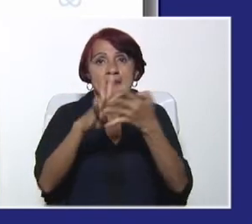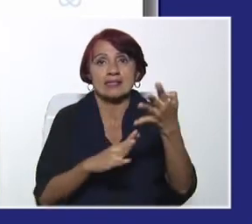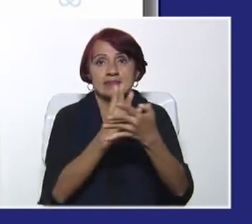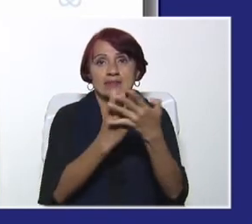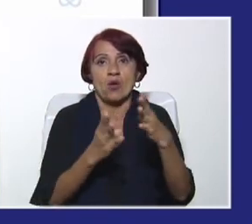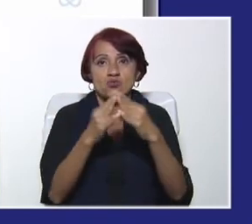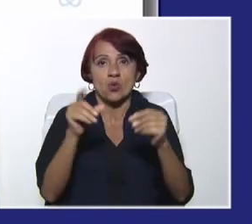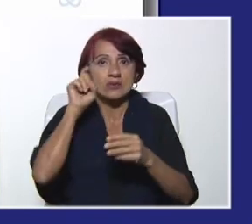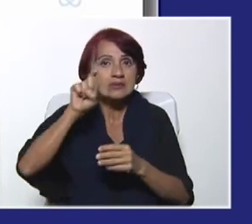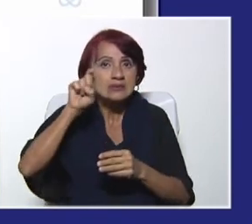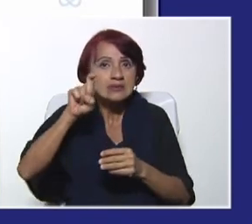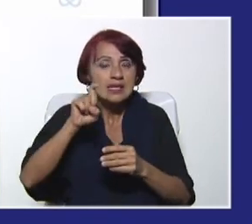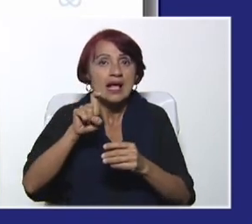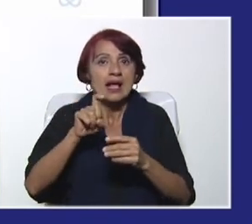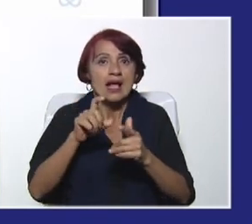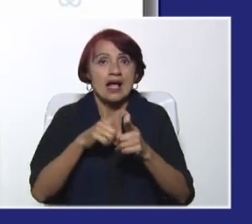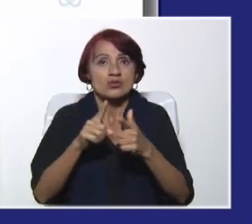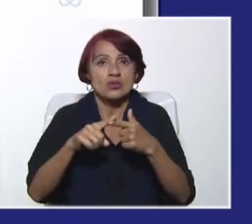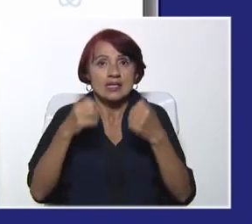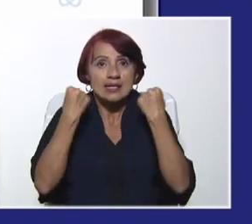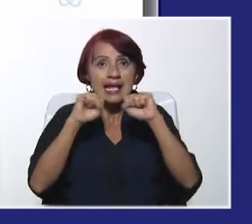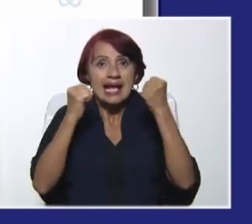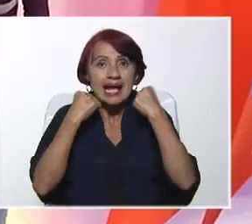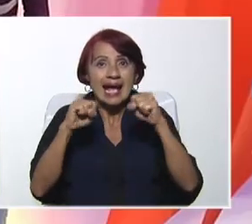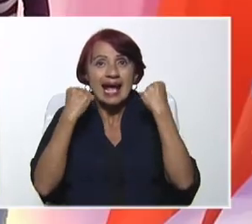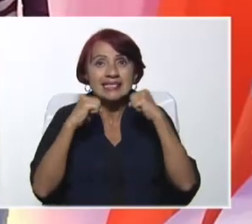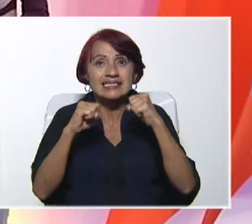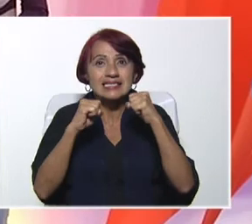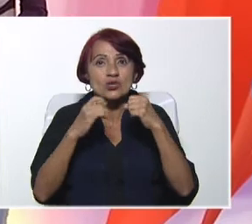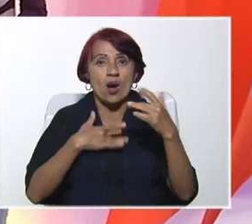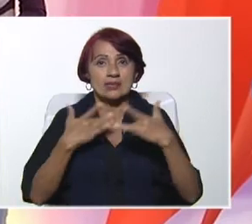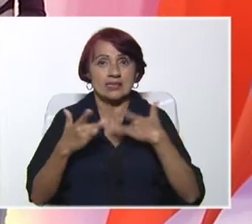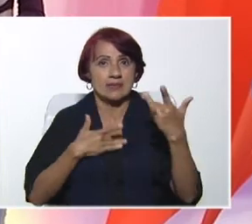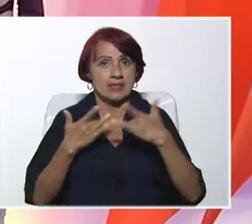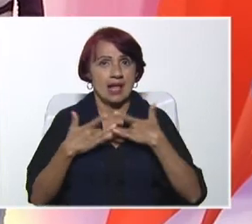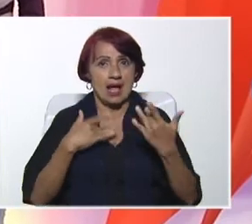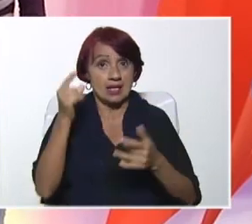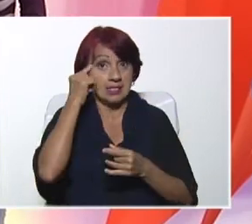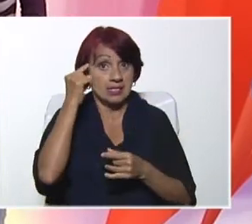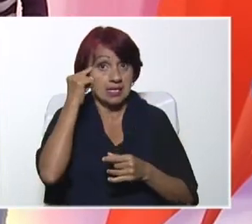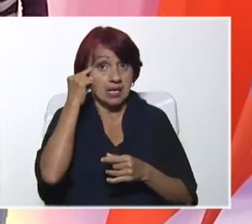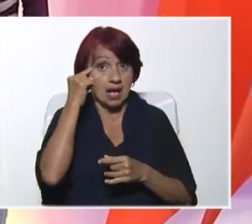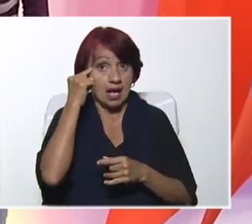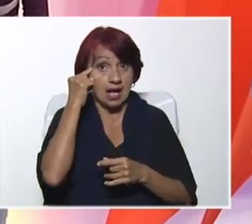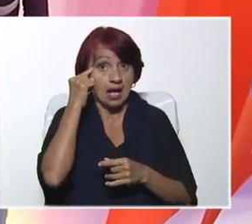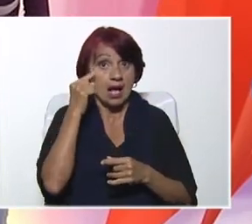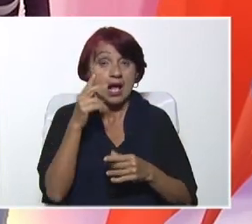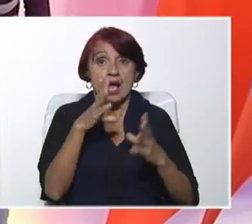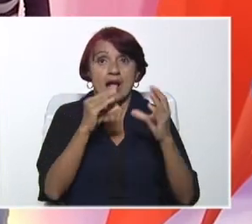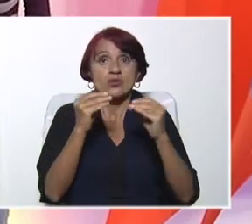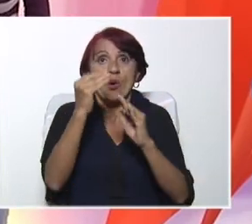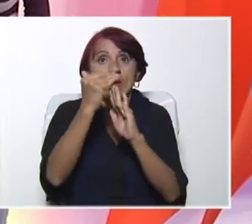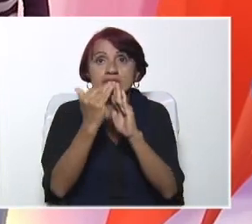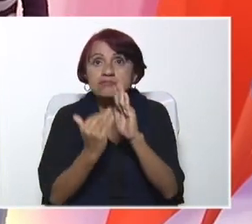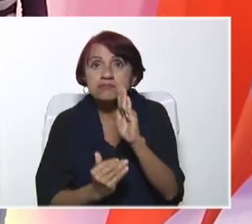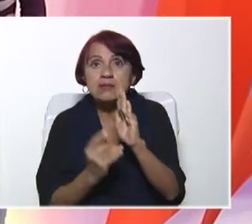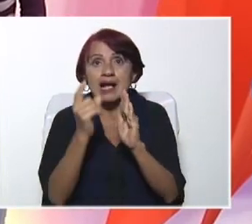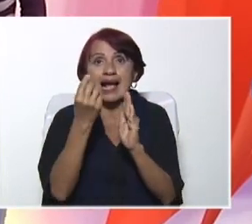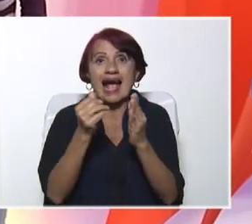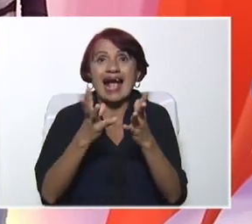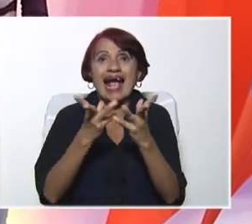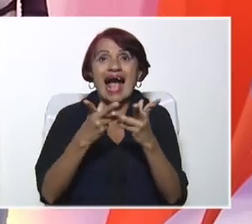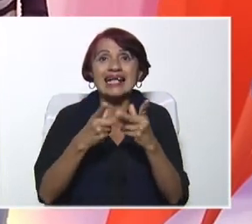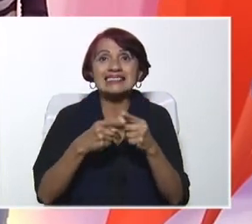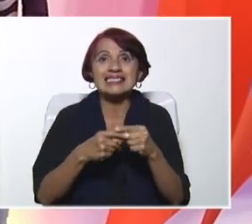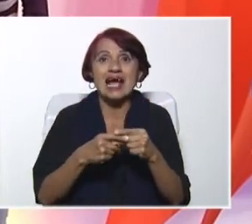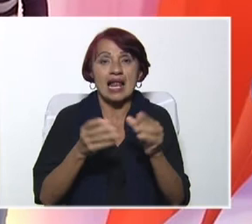tenemos entonces fraccionar los ejercicios o esas actividades por día. No vamos a hablar de disminuir la cantidad,